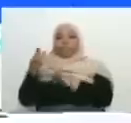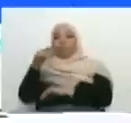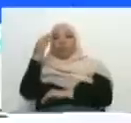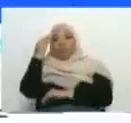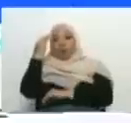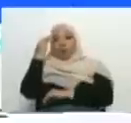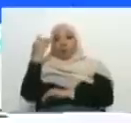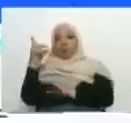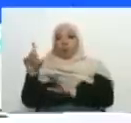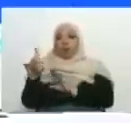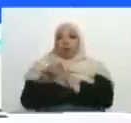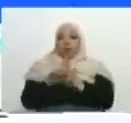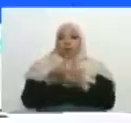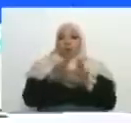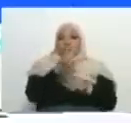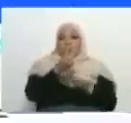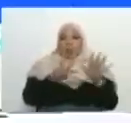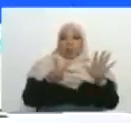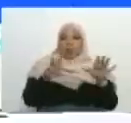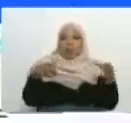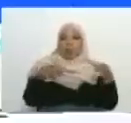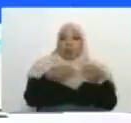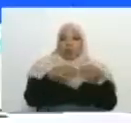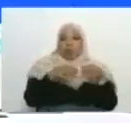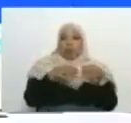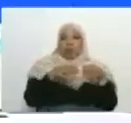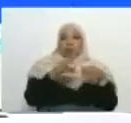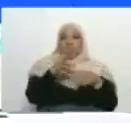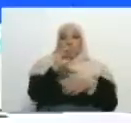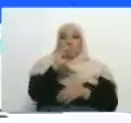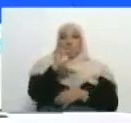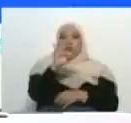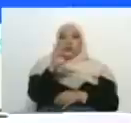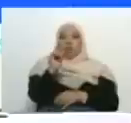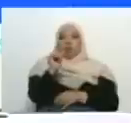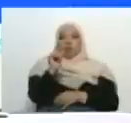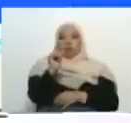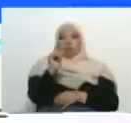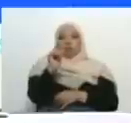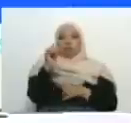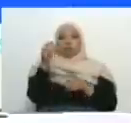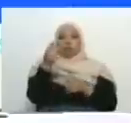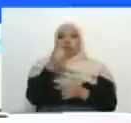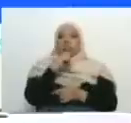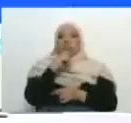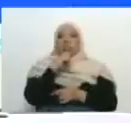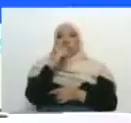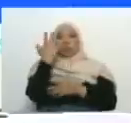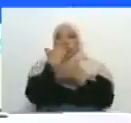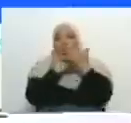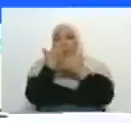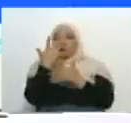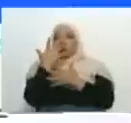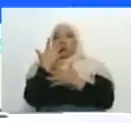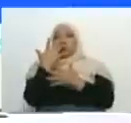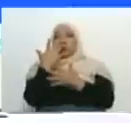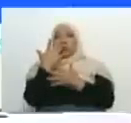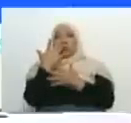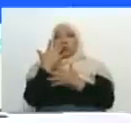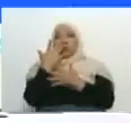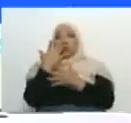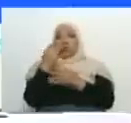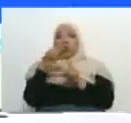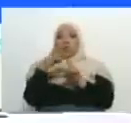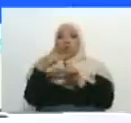esta licencia 42 de la OFAC se pierde de vista. Se pierde de vista en el